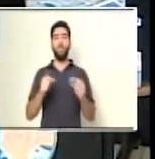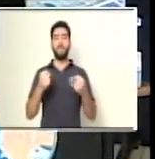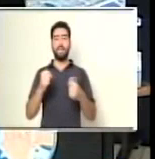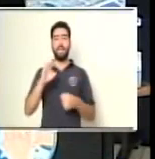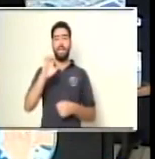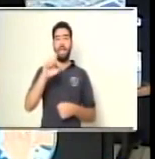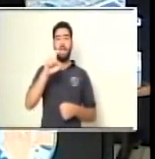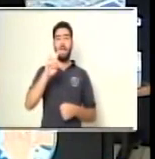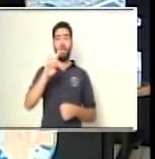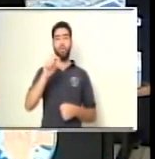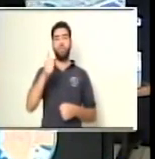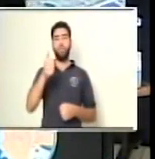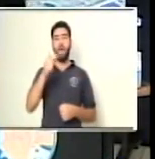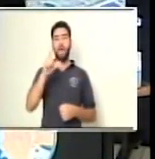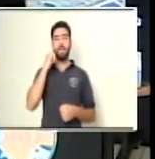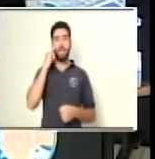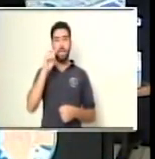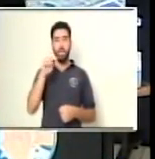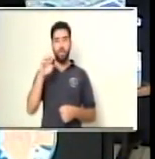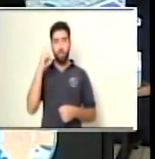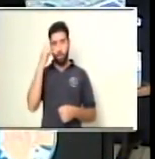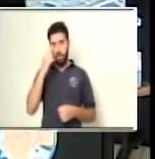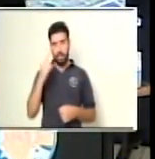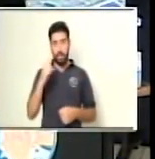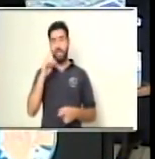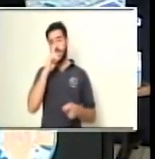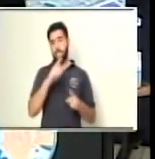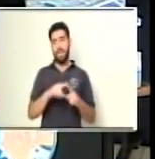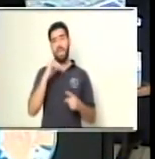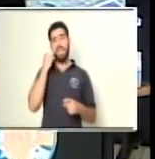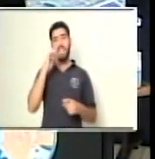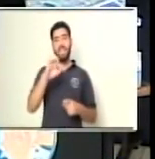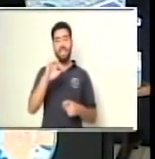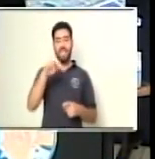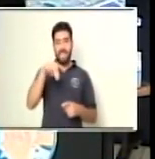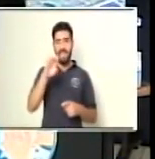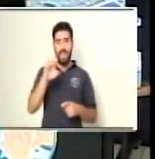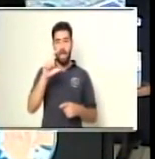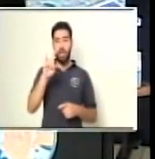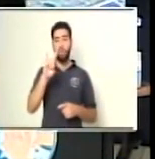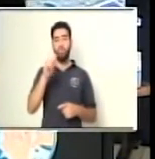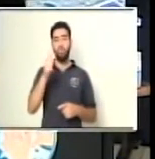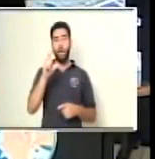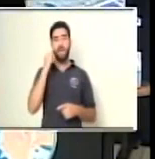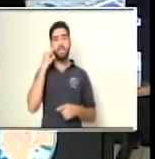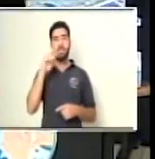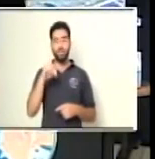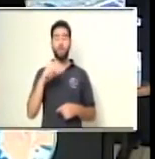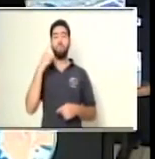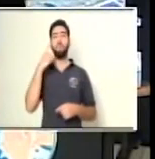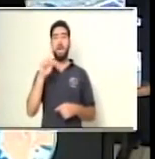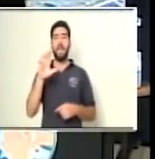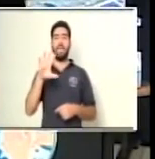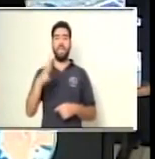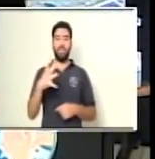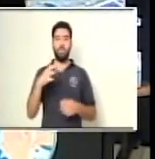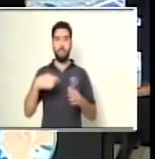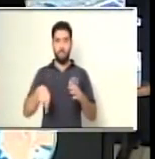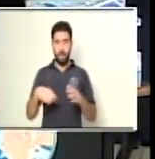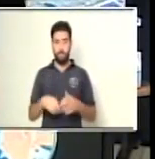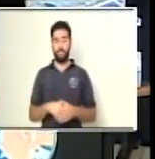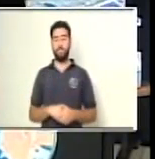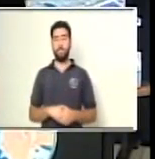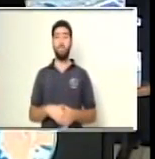e inecuaciones lineales para el área de matemática para el grado de quinto bachillerato. Si en casa alguna persona hay